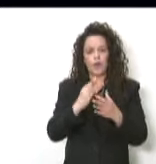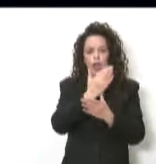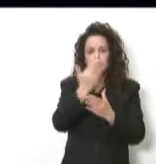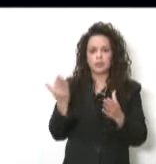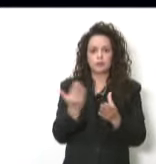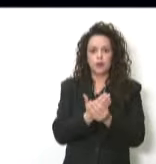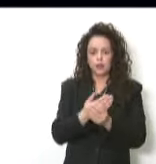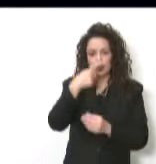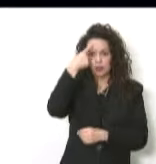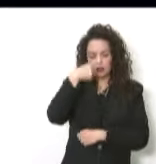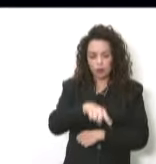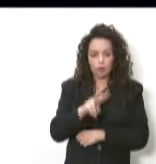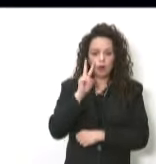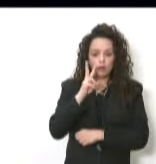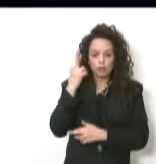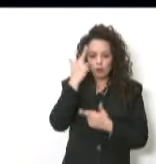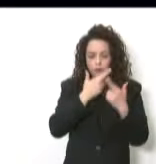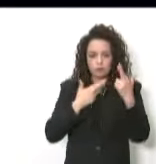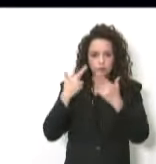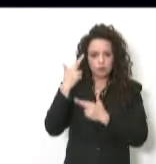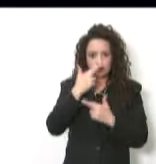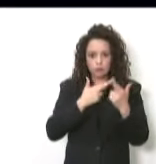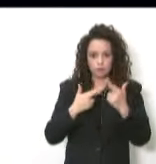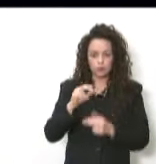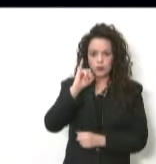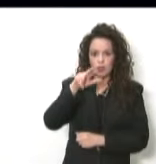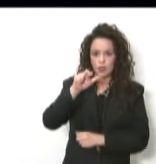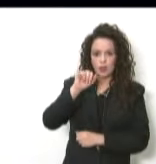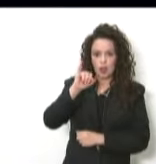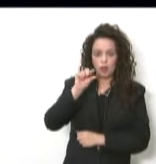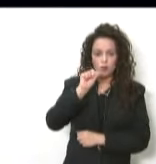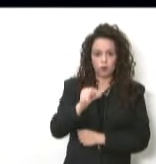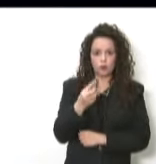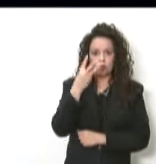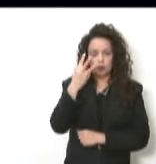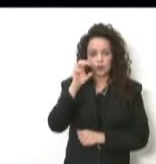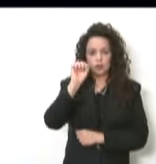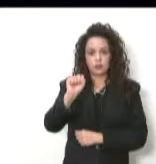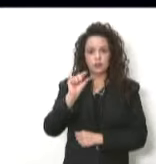procedimiento de verificación con número de expediente